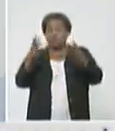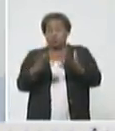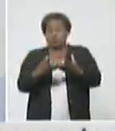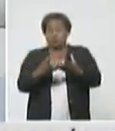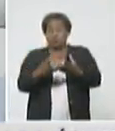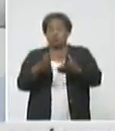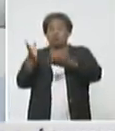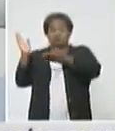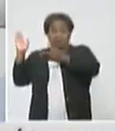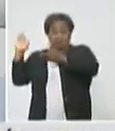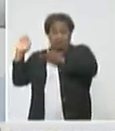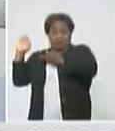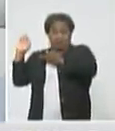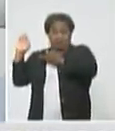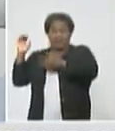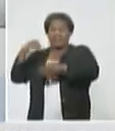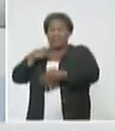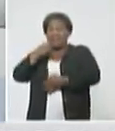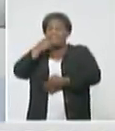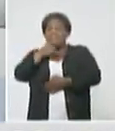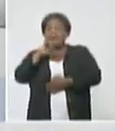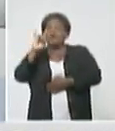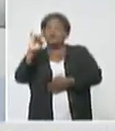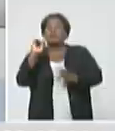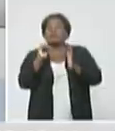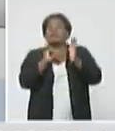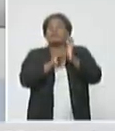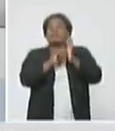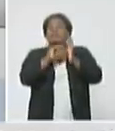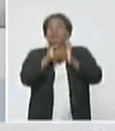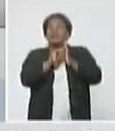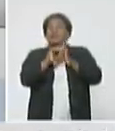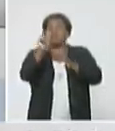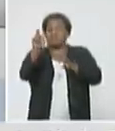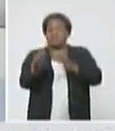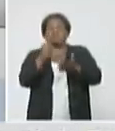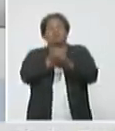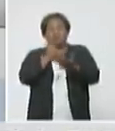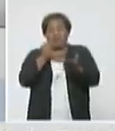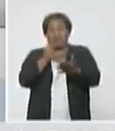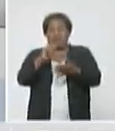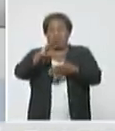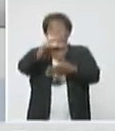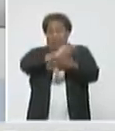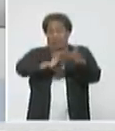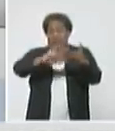ya más de 9 millones de casos confirmados.